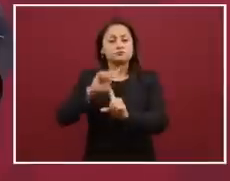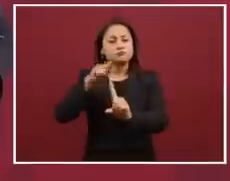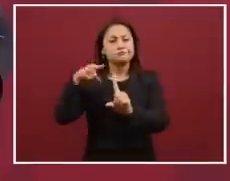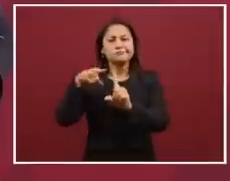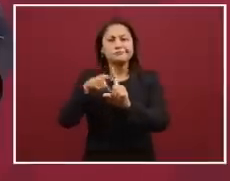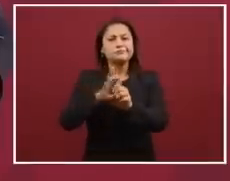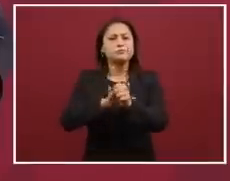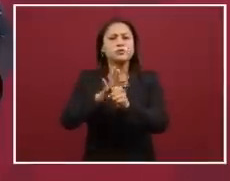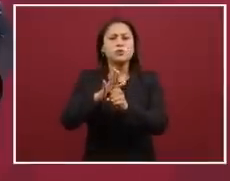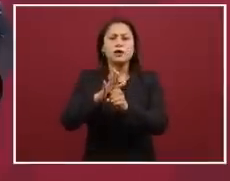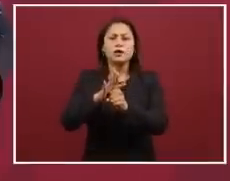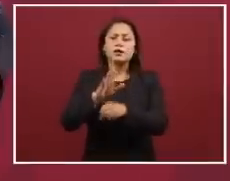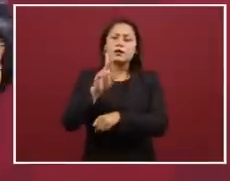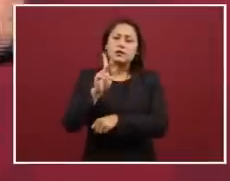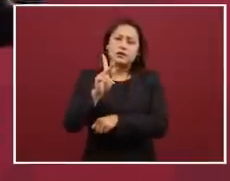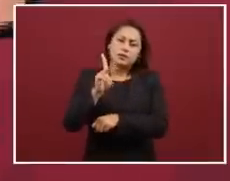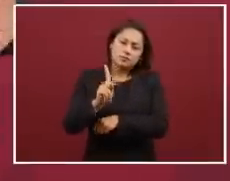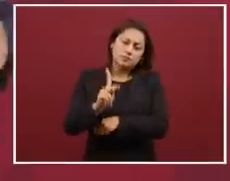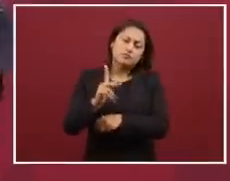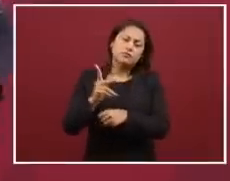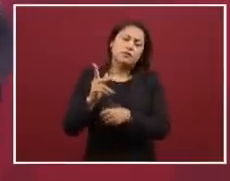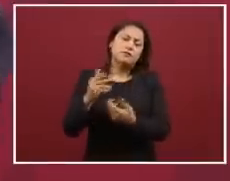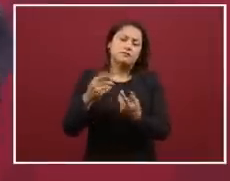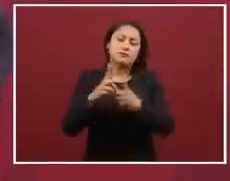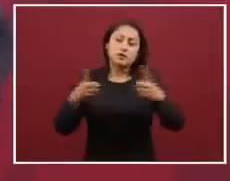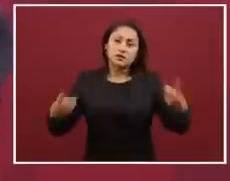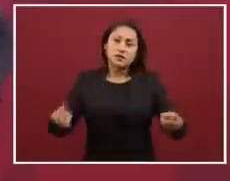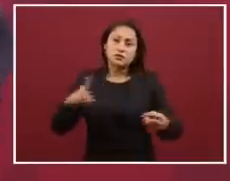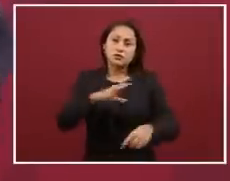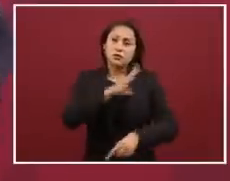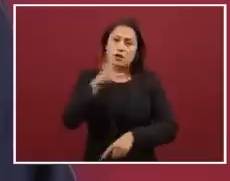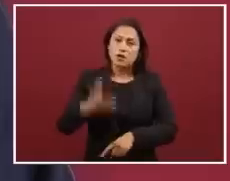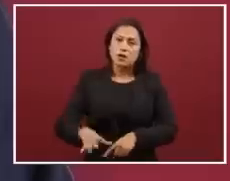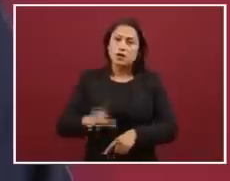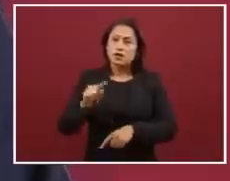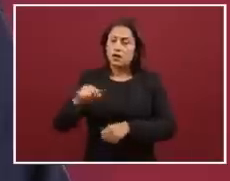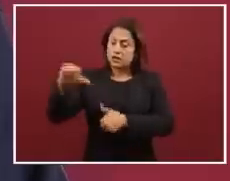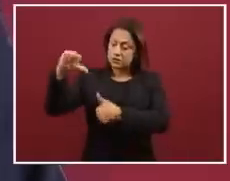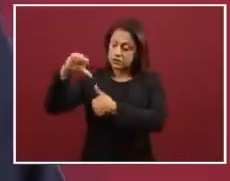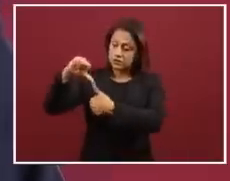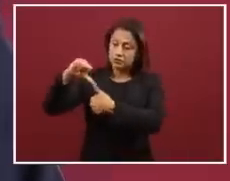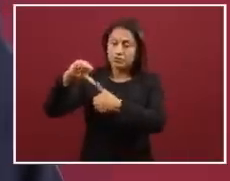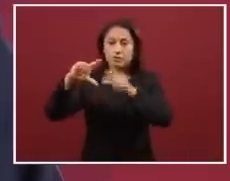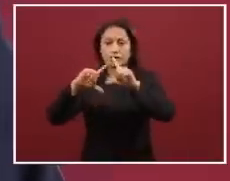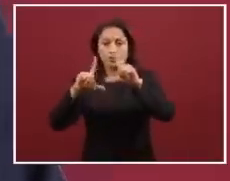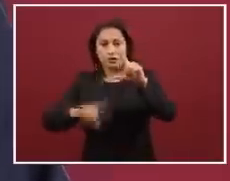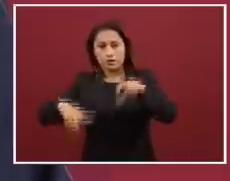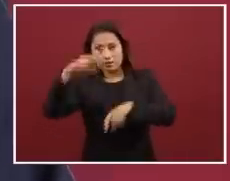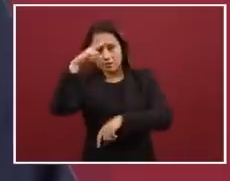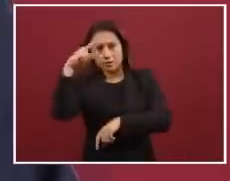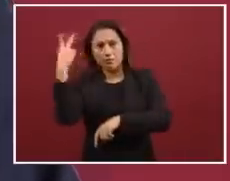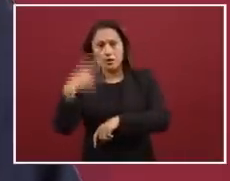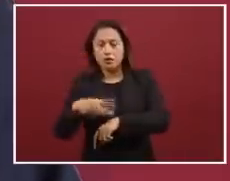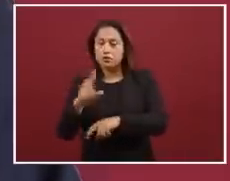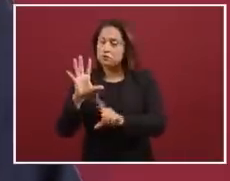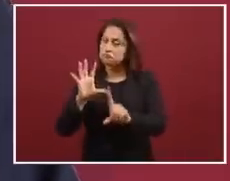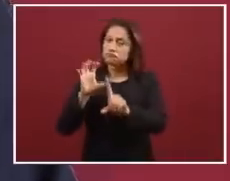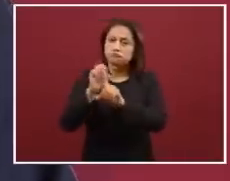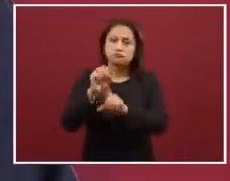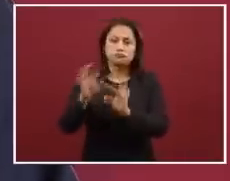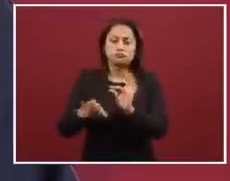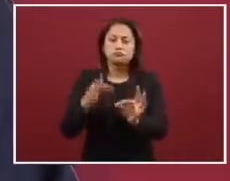desarrollo regional, Centroamérica y México, pues llegue a buen puerto. Tabasco es de los tres